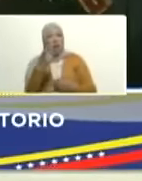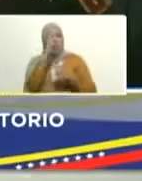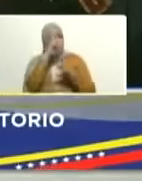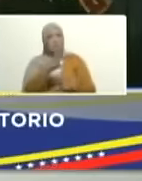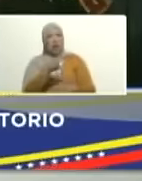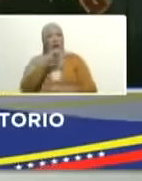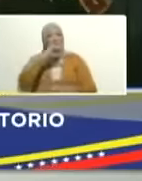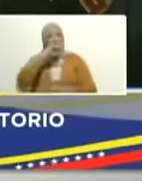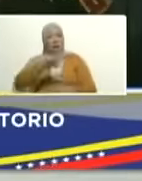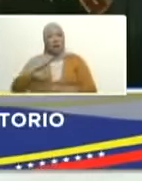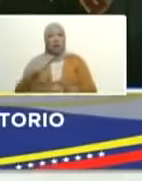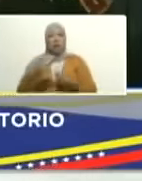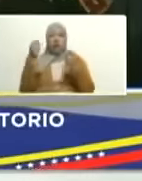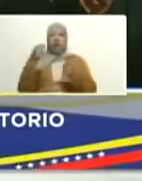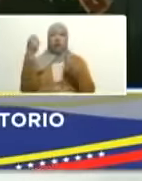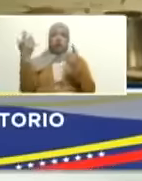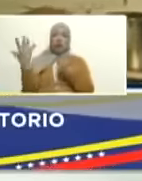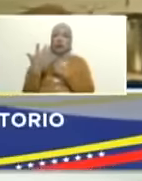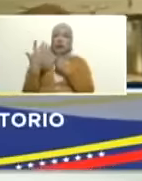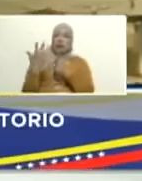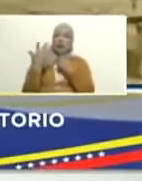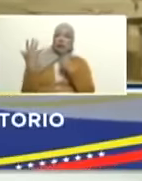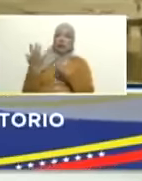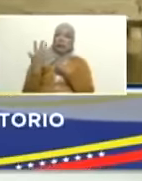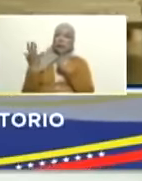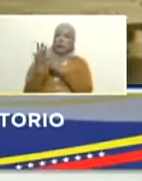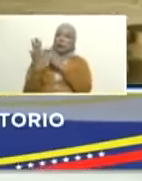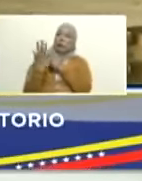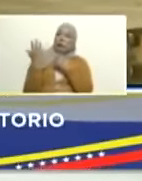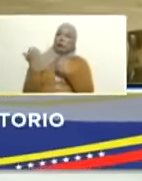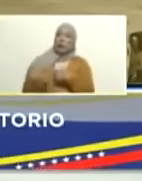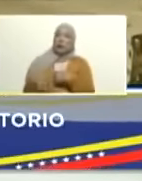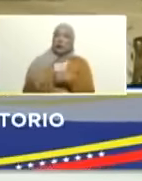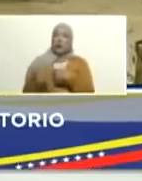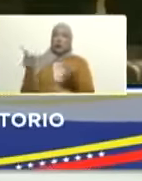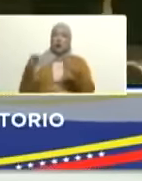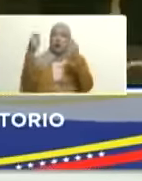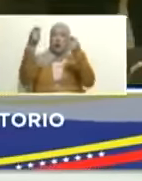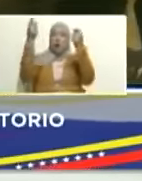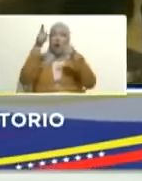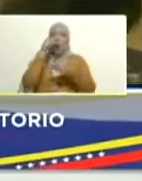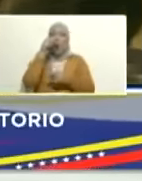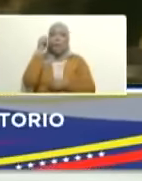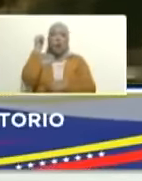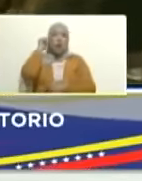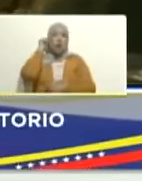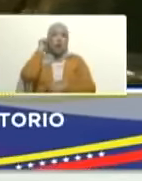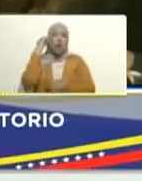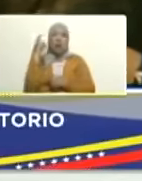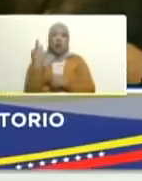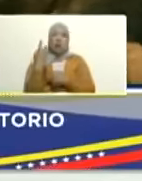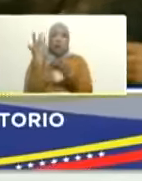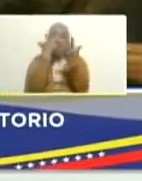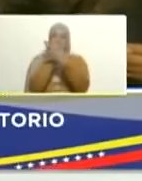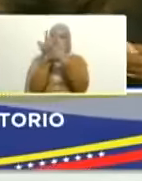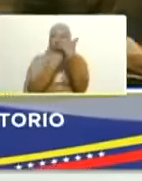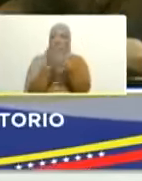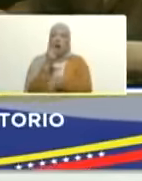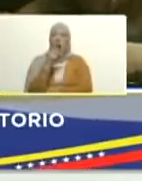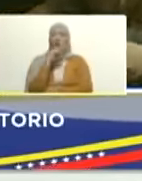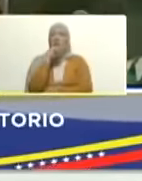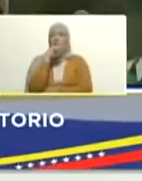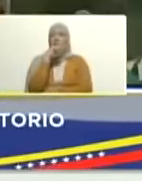las campañas mediáticas envenenaron a millones de hombres y mujeres de este país con odio,